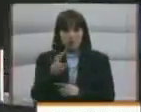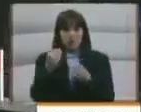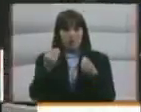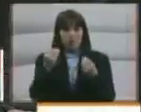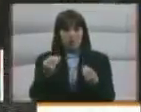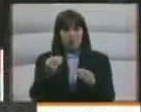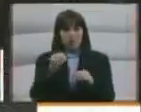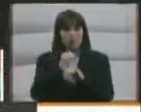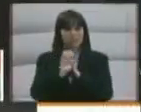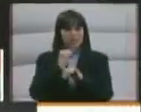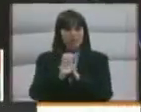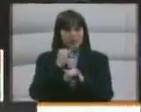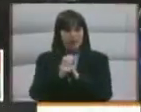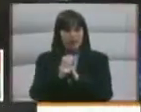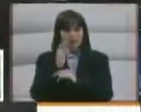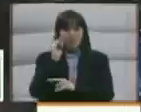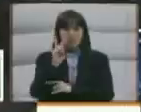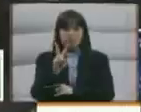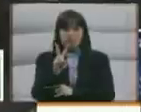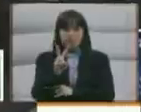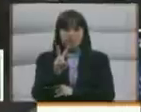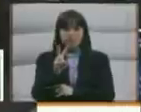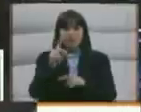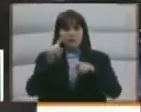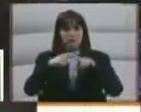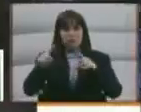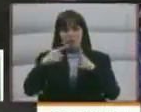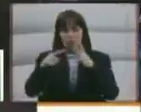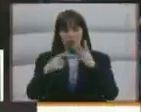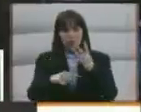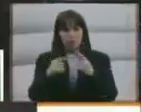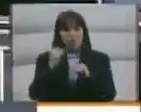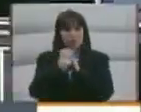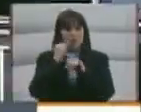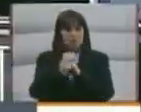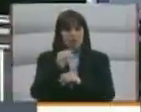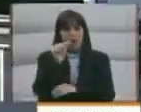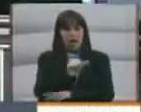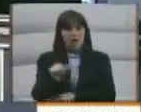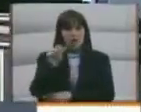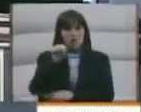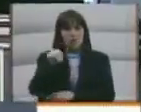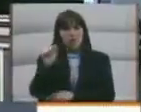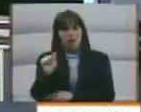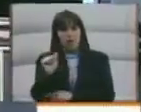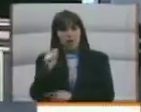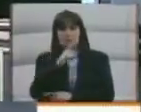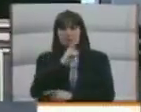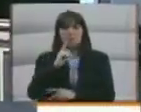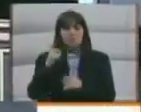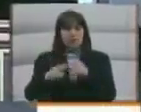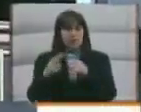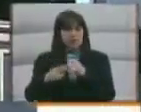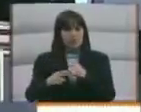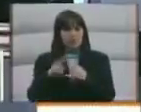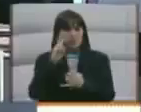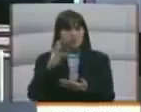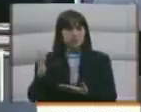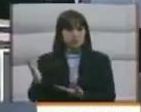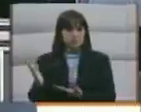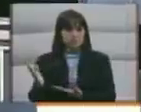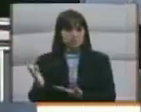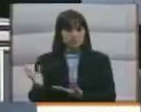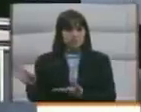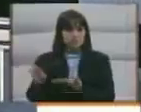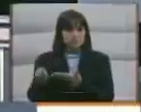están viendo a través de periscope.com, @MAPerespiriela, lo tienen en sus pantallas. Aquellos que nos están viendo a